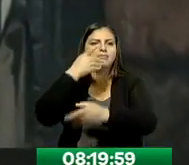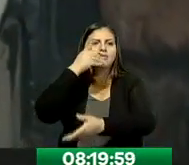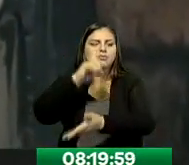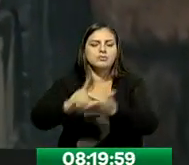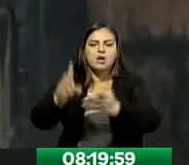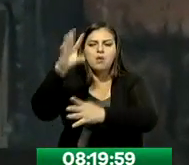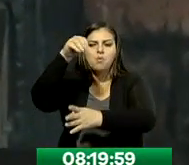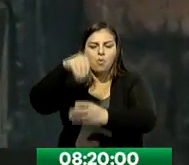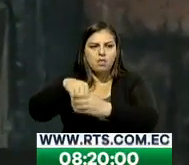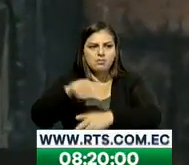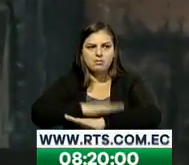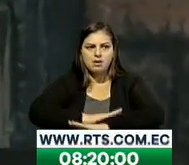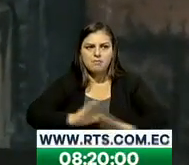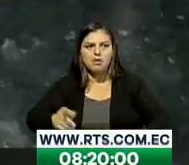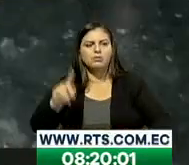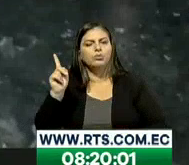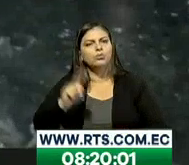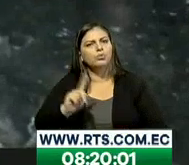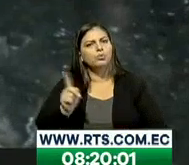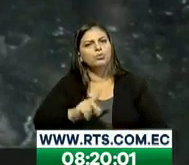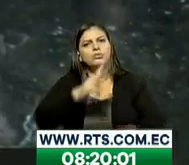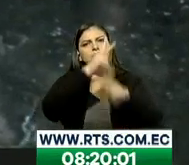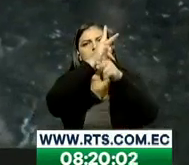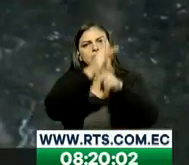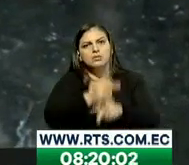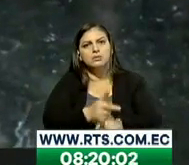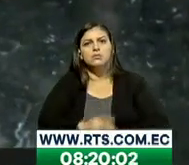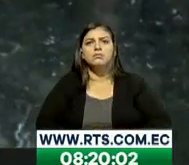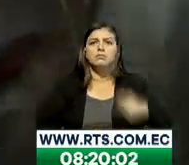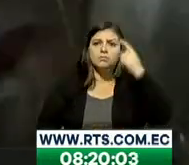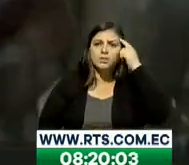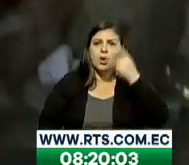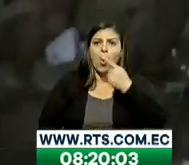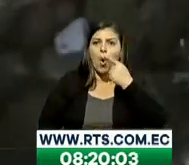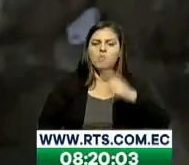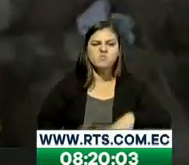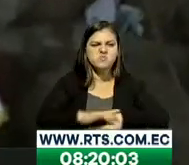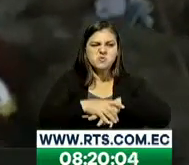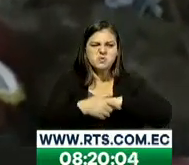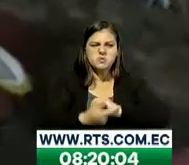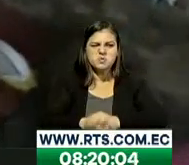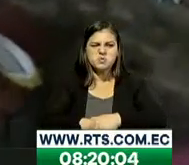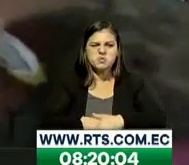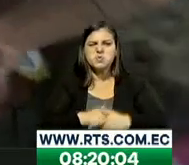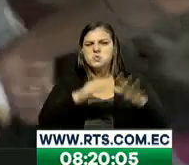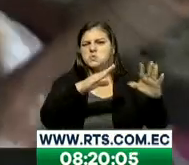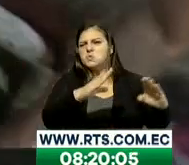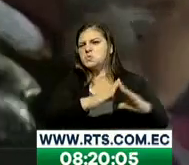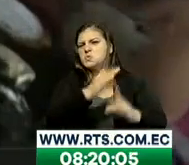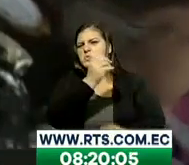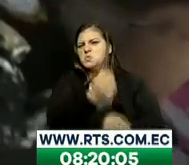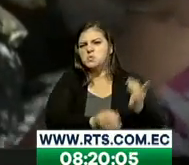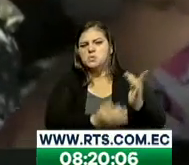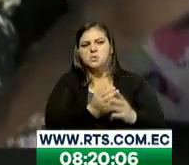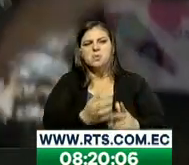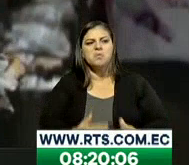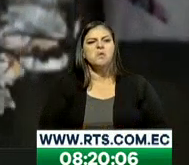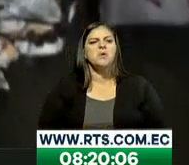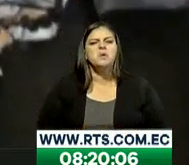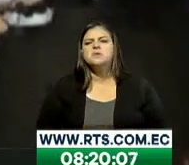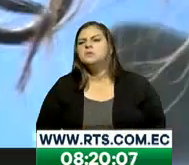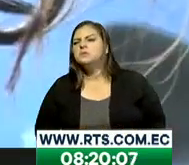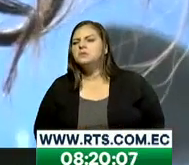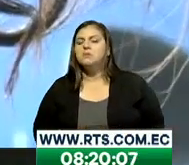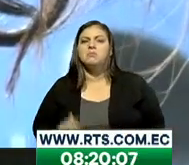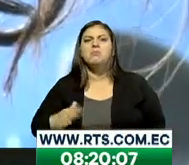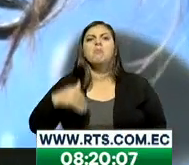dejan lesiones mayores, pero que posteriormente podrían convertirse en los futuros femicidios, y eso es lo que queremos